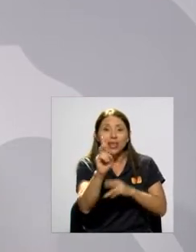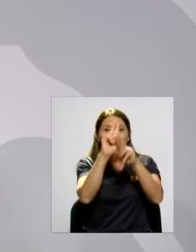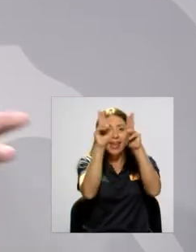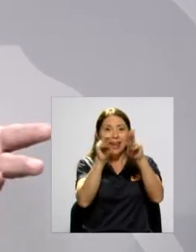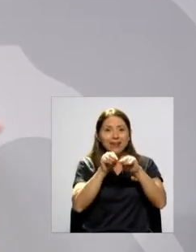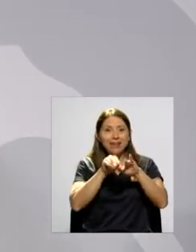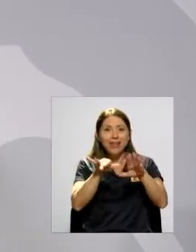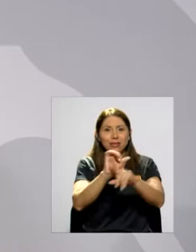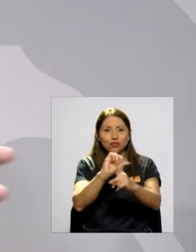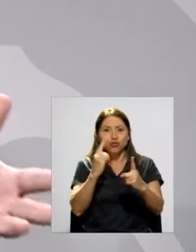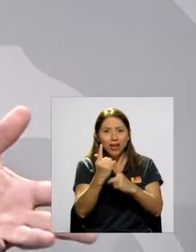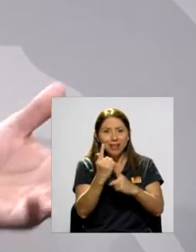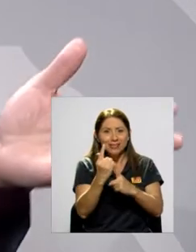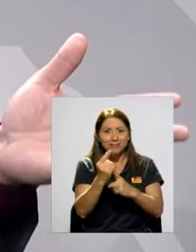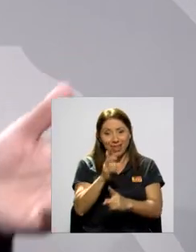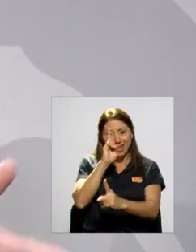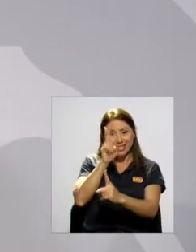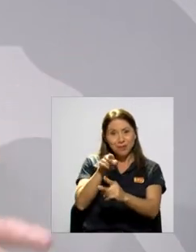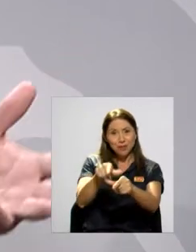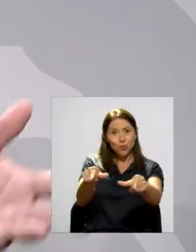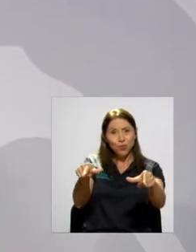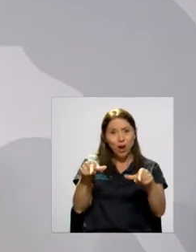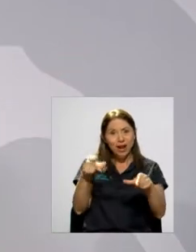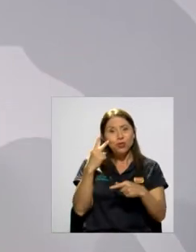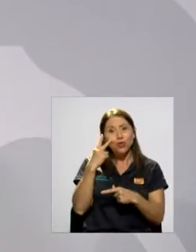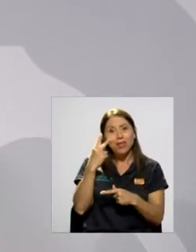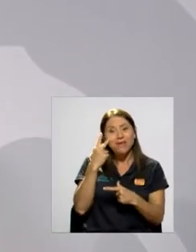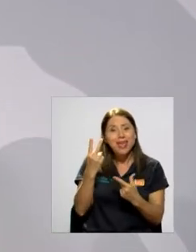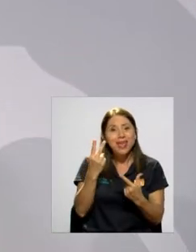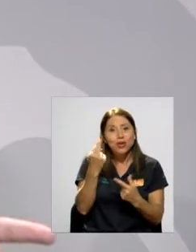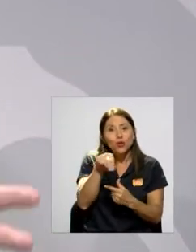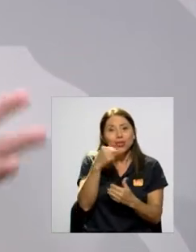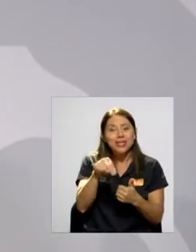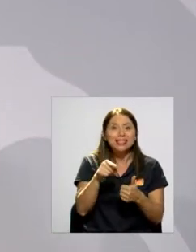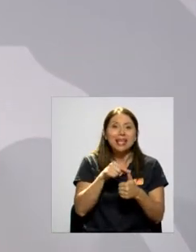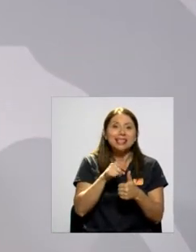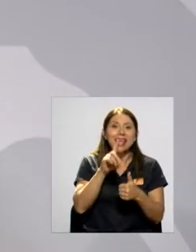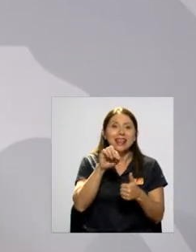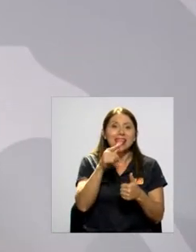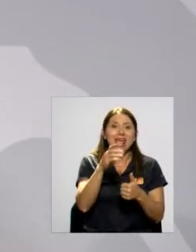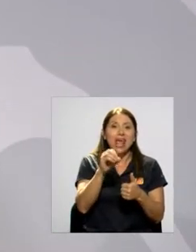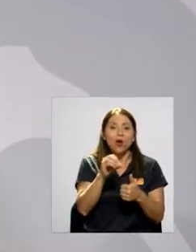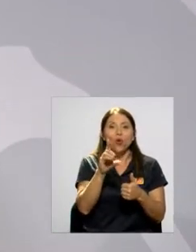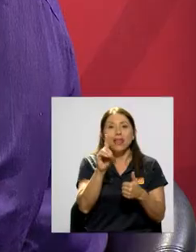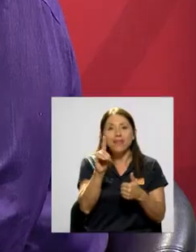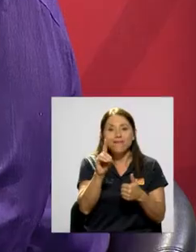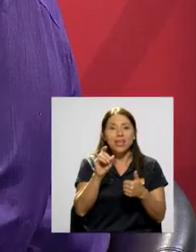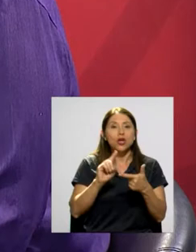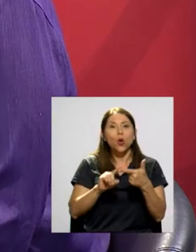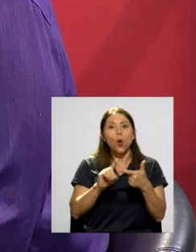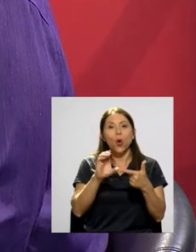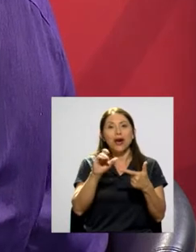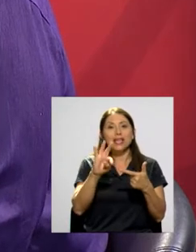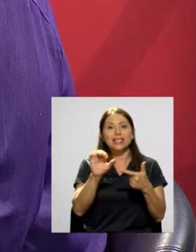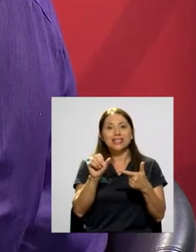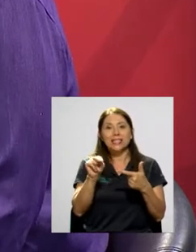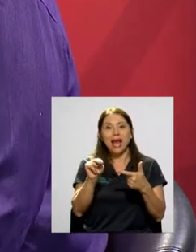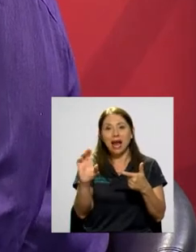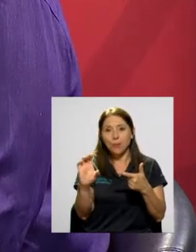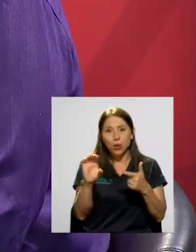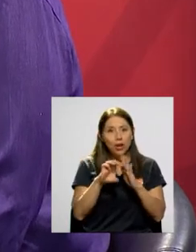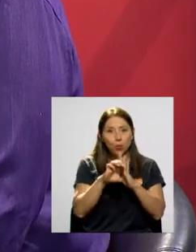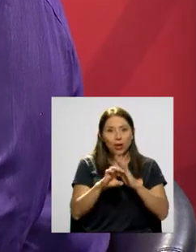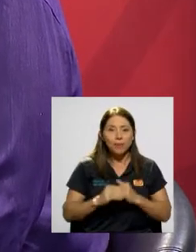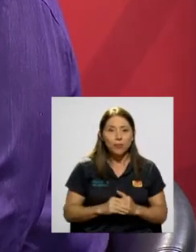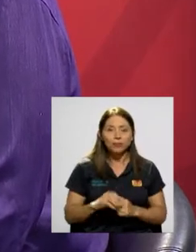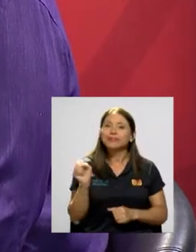replicadas las noticias de Diego Delfino o de Cristian Cambronero, por poner un ejemplo. Sí, es cierto que